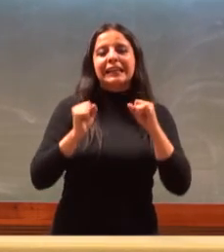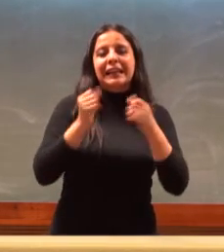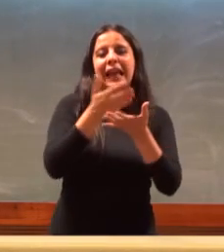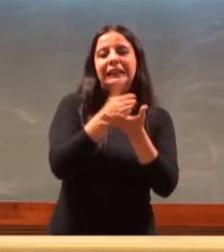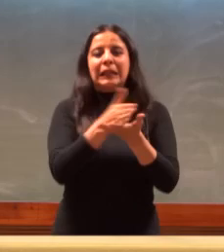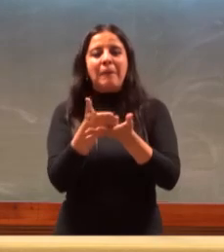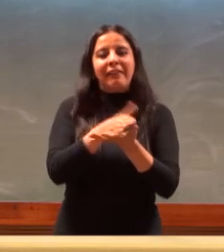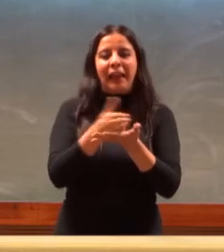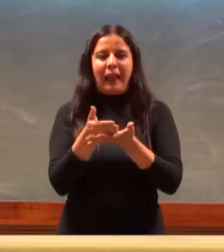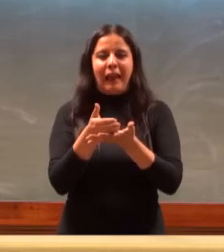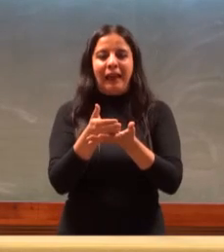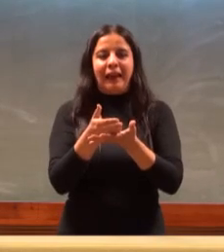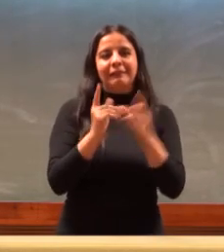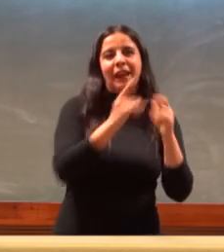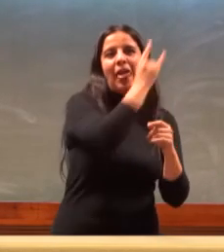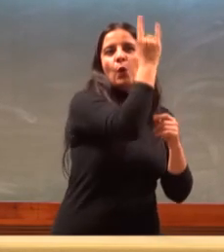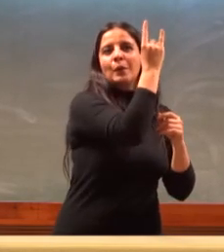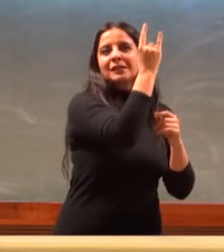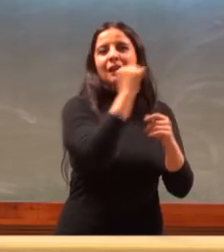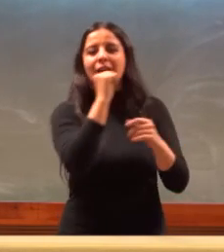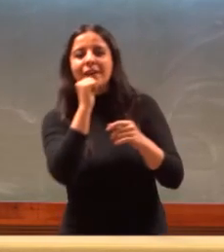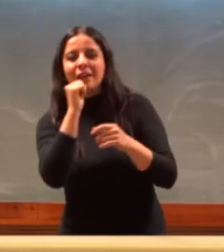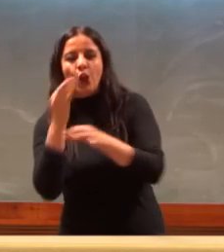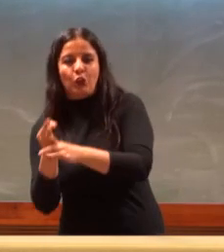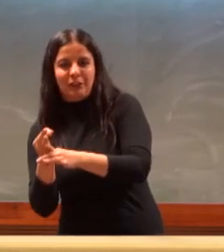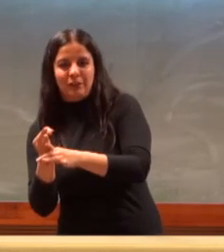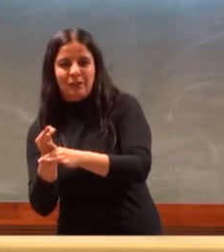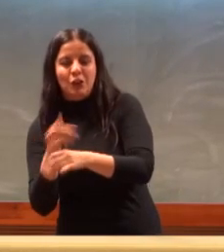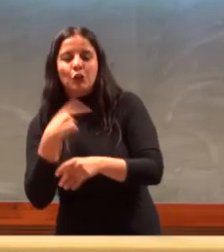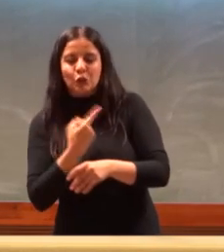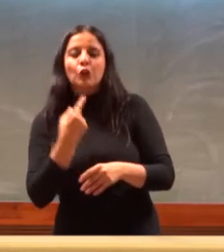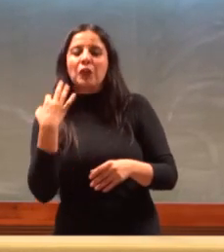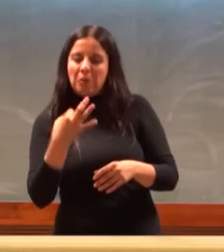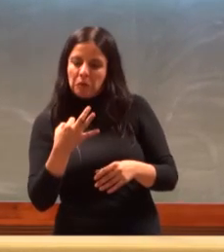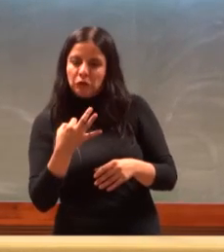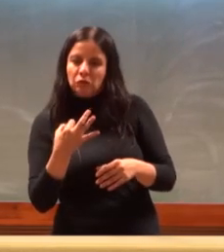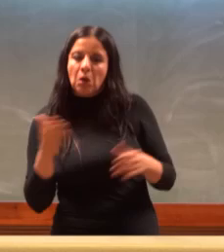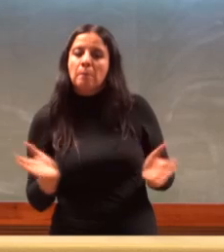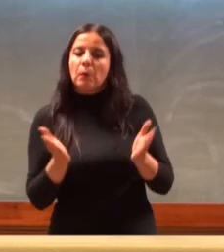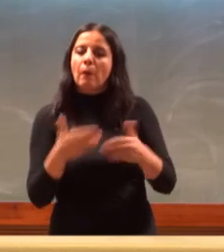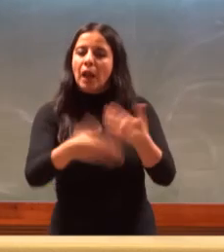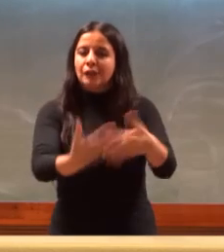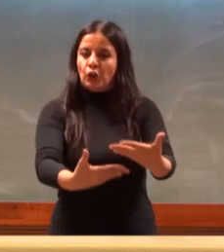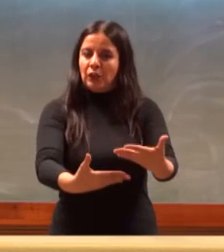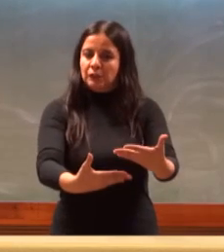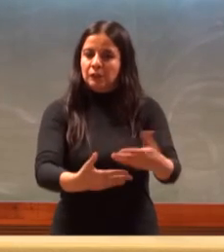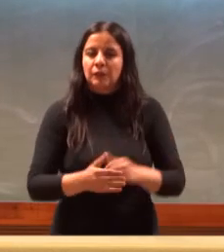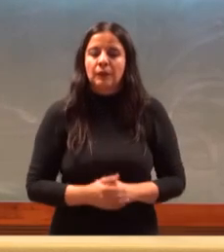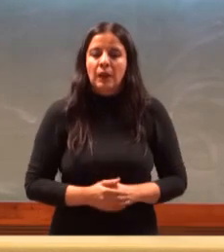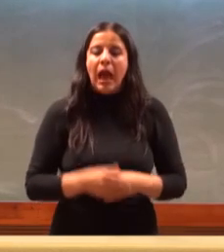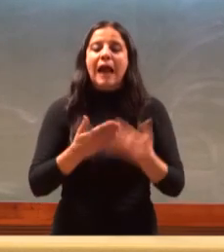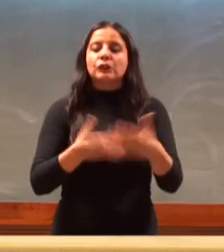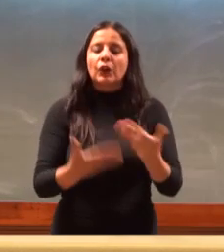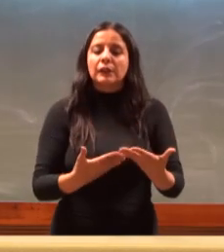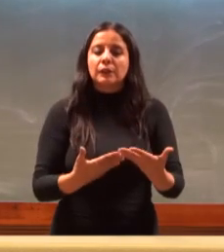universidad y los docentes creemos que tenemos que promover acciones y en una de esas acciones que tenemos que promover es la actividad de orientar